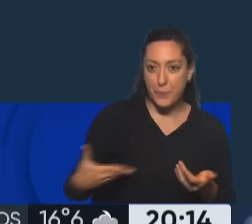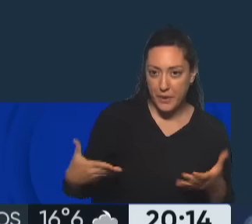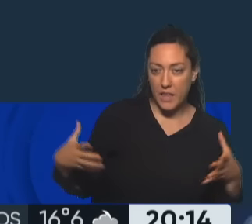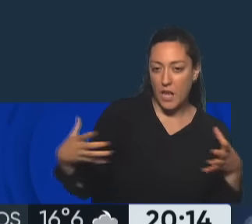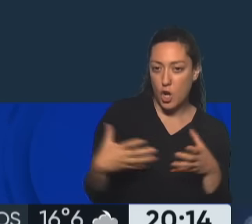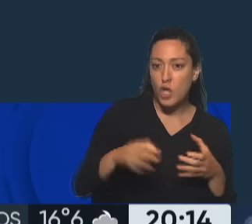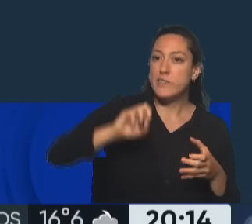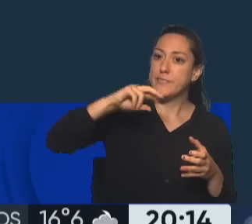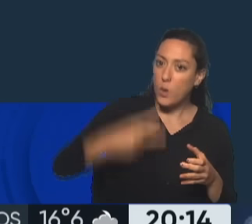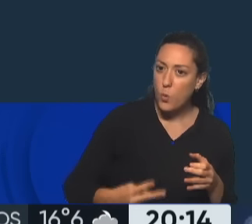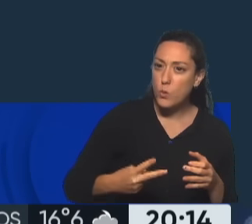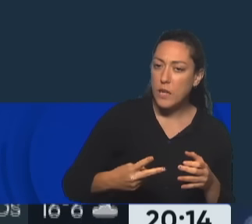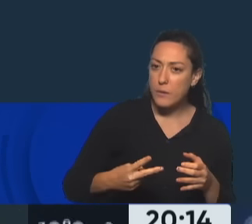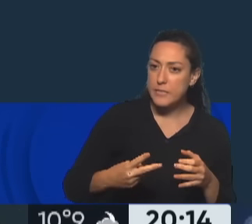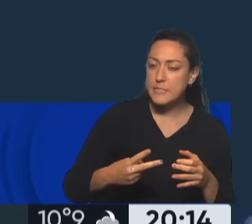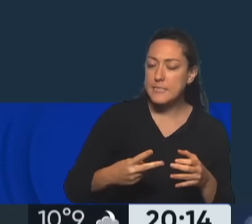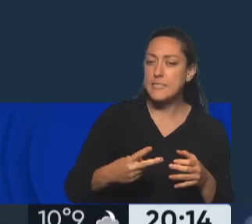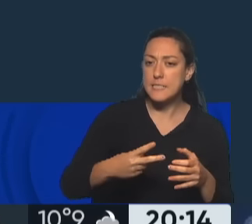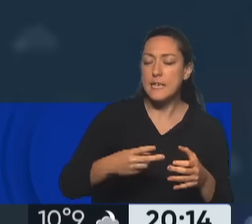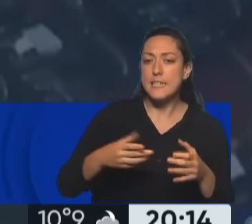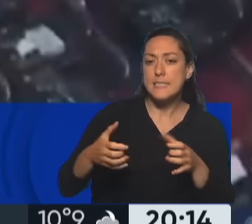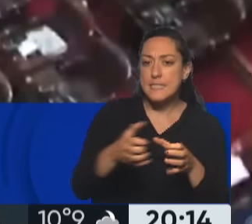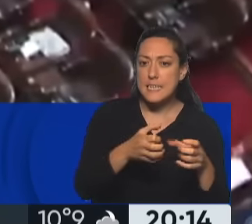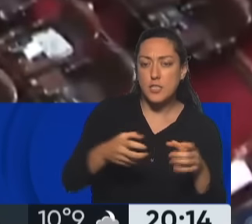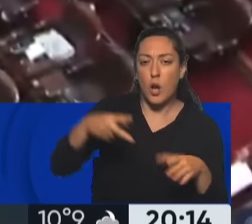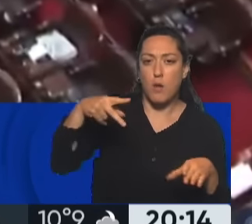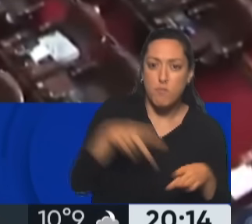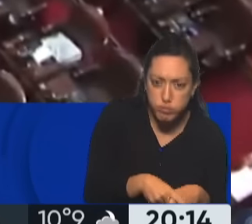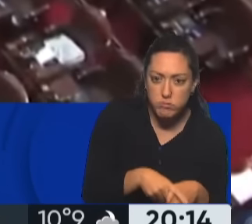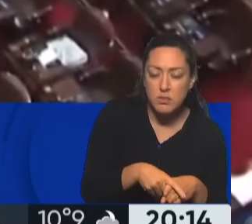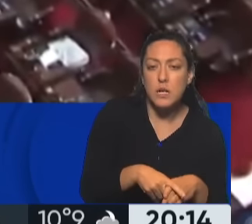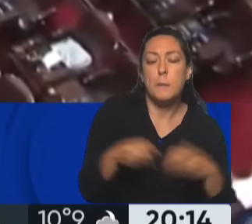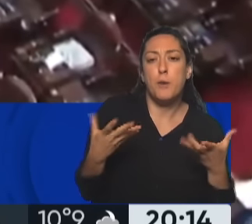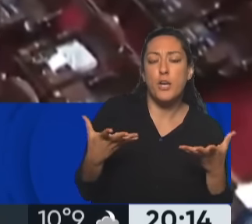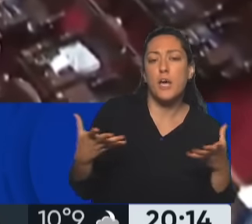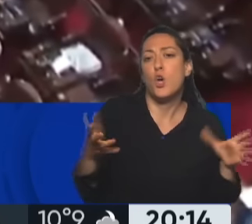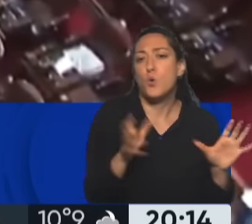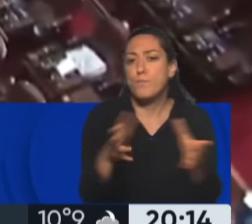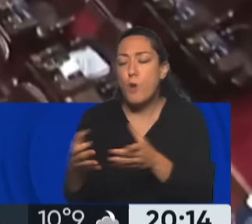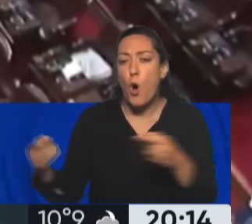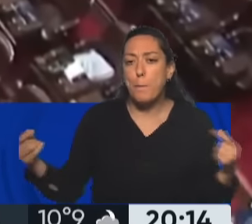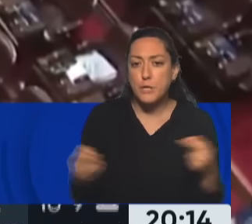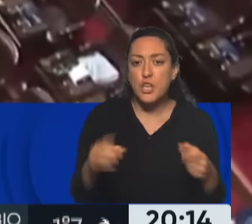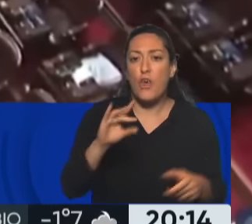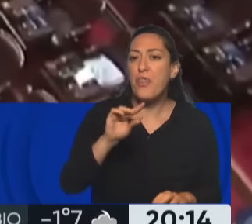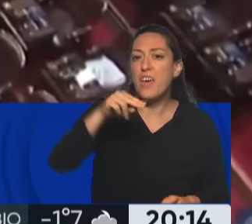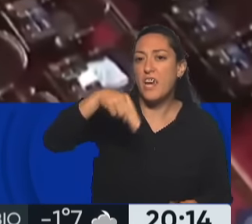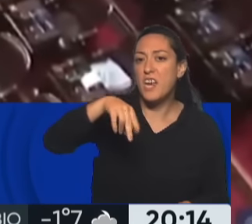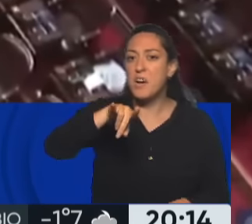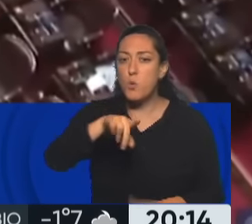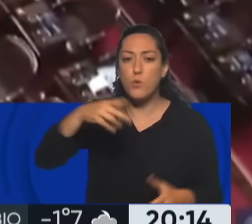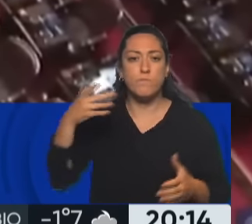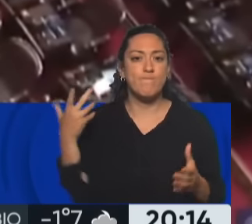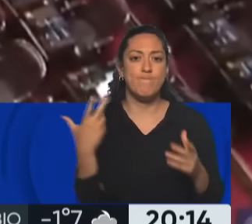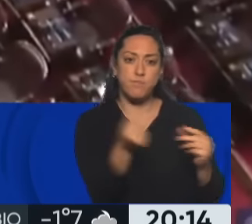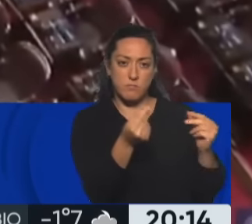por segunda vez bloquear la sesión en la que algunos sectores de la oposición buscaban rechazar el DNU que le permite al ministro de